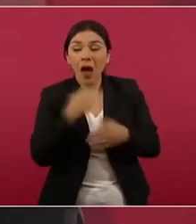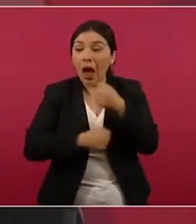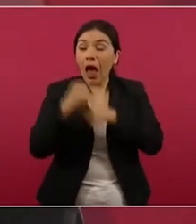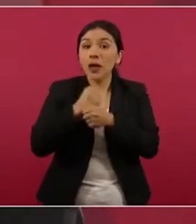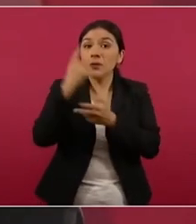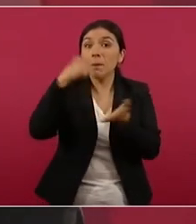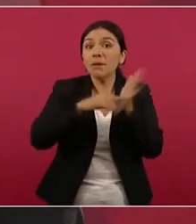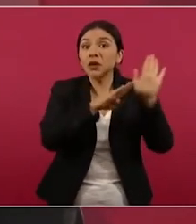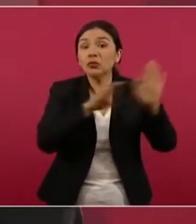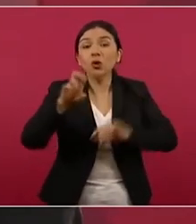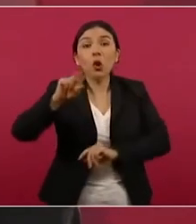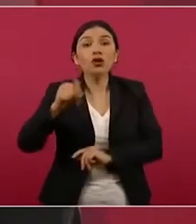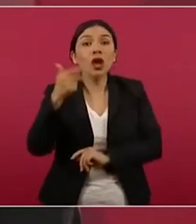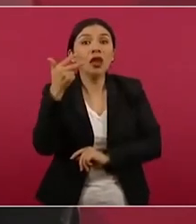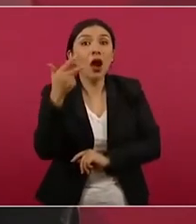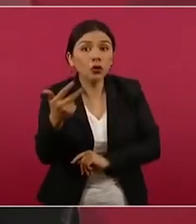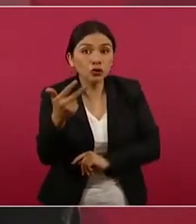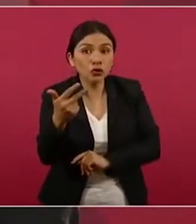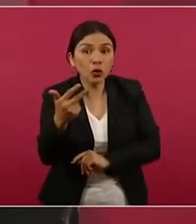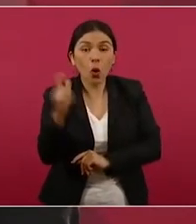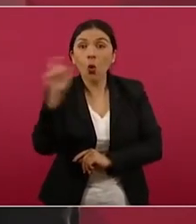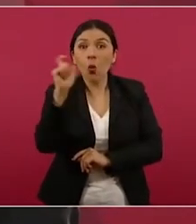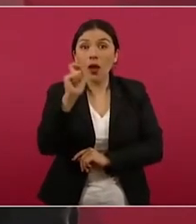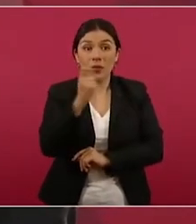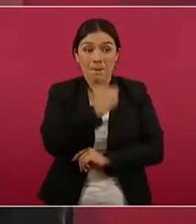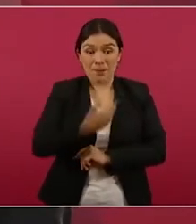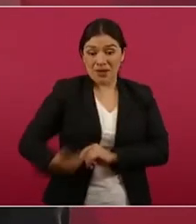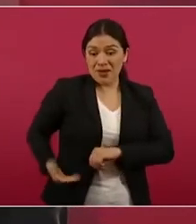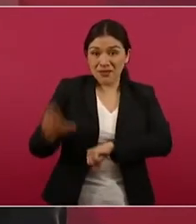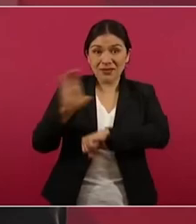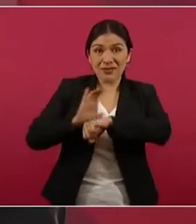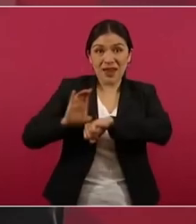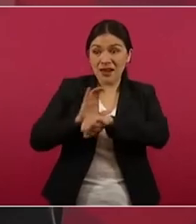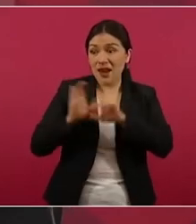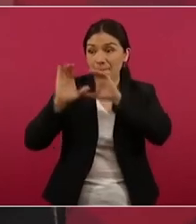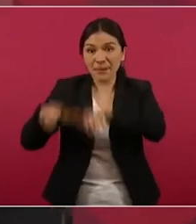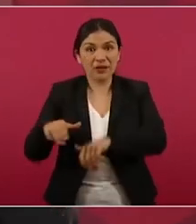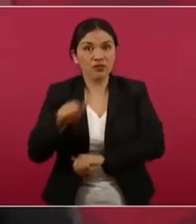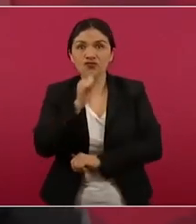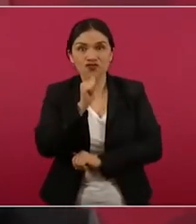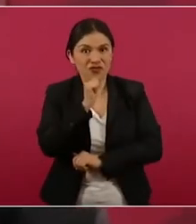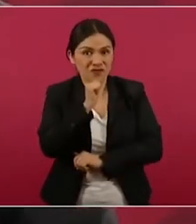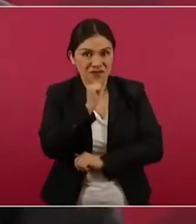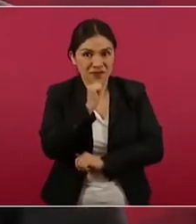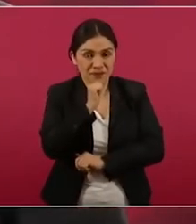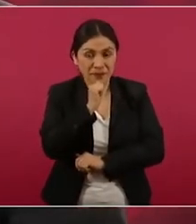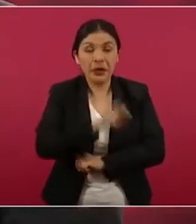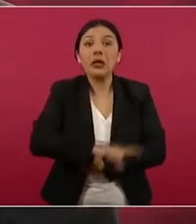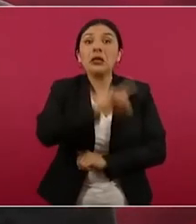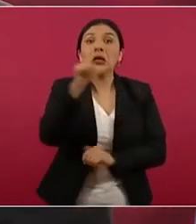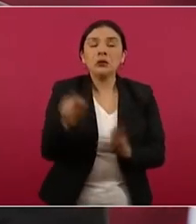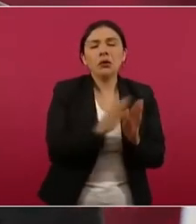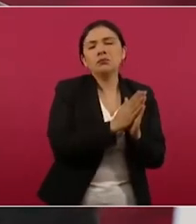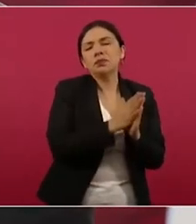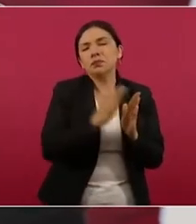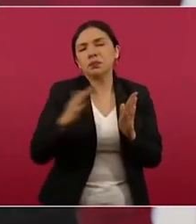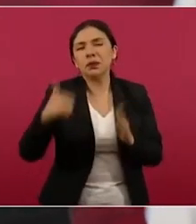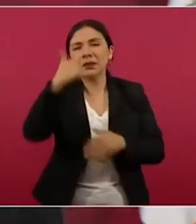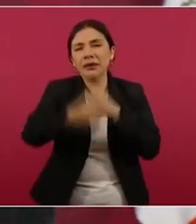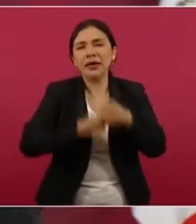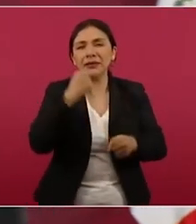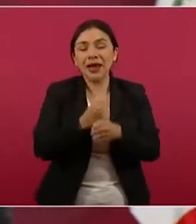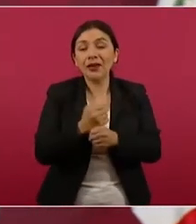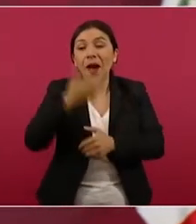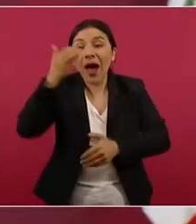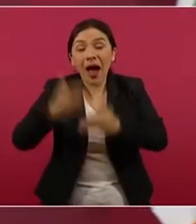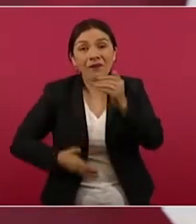1988, antes de que entrara Salinas. Cuando Salinas termina, en